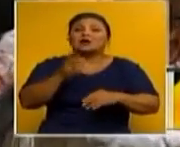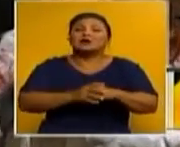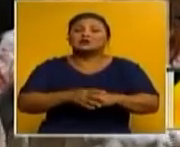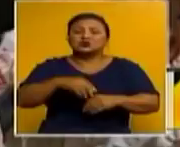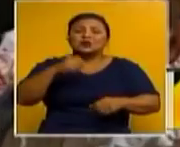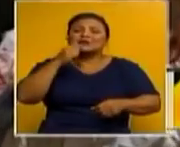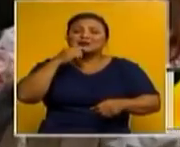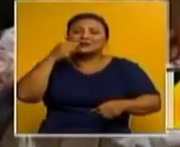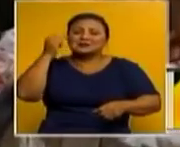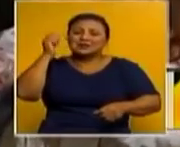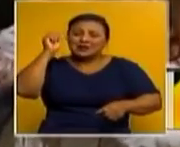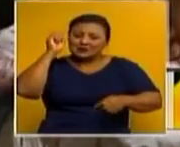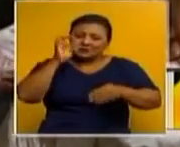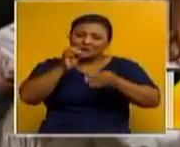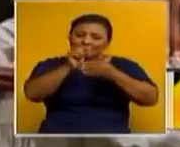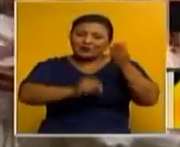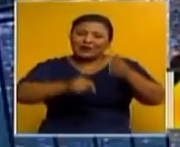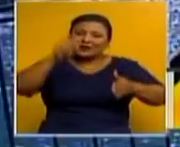votar sí.